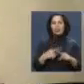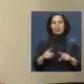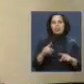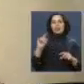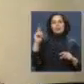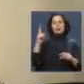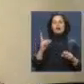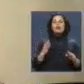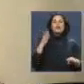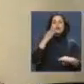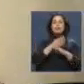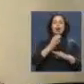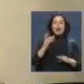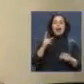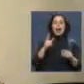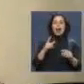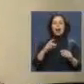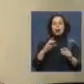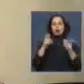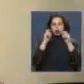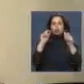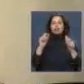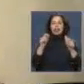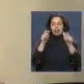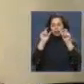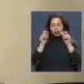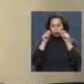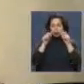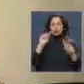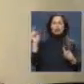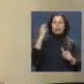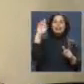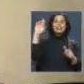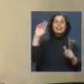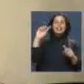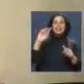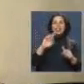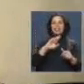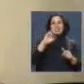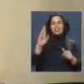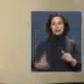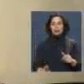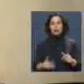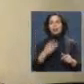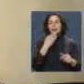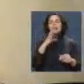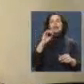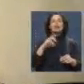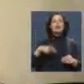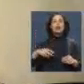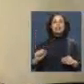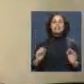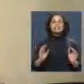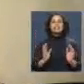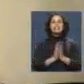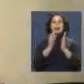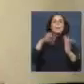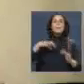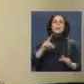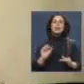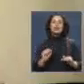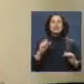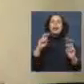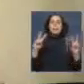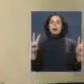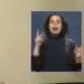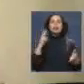la Corte de Apelaciones. Coyhaique, el alcalde tampoco se reeligió. En Cochrane, lo mismo. En San Pedro de la Paz, el año